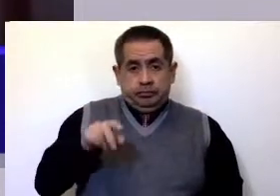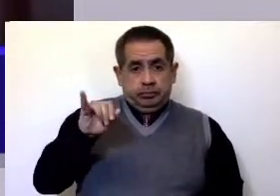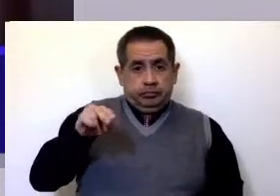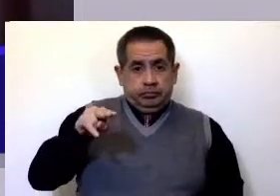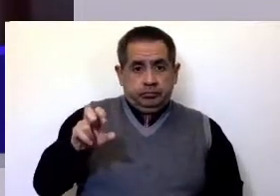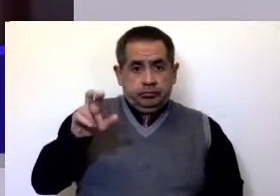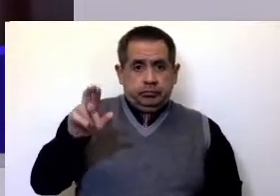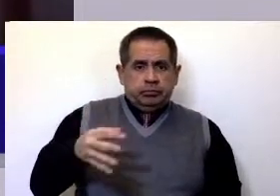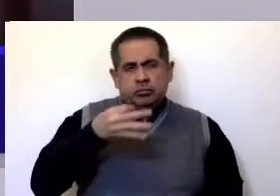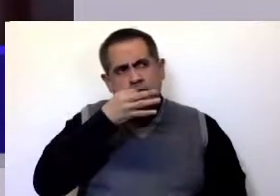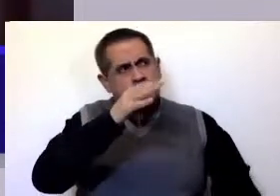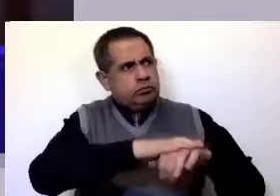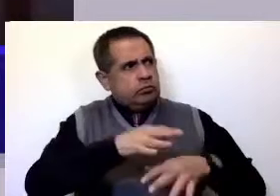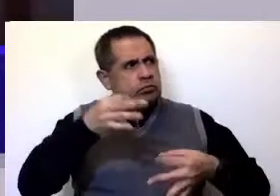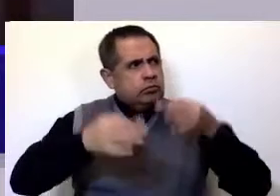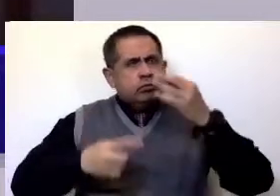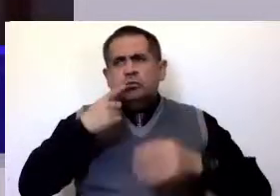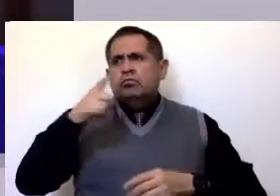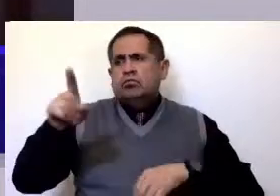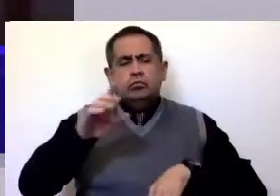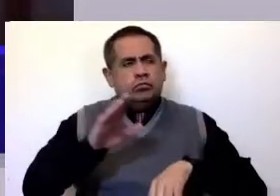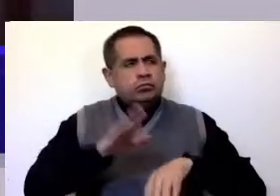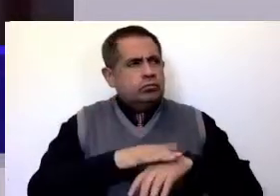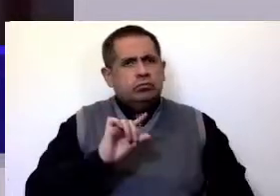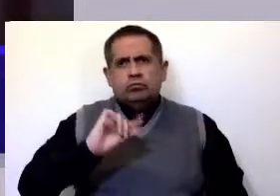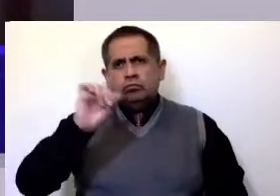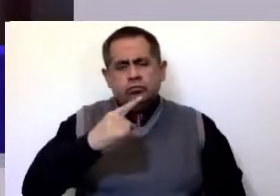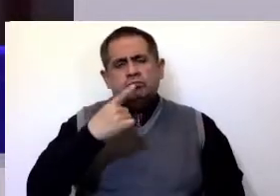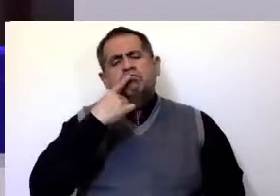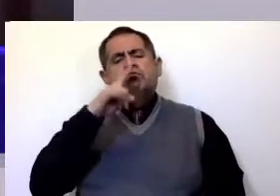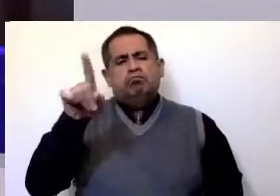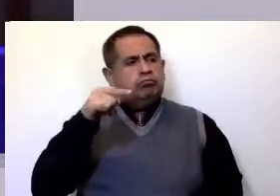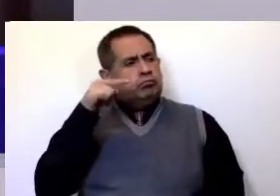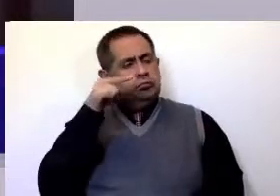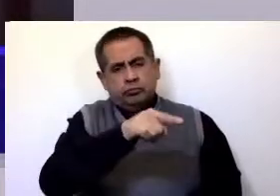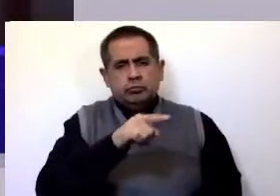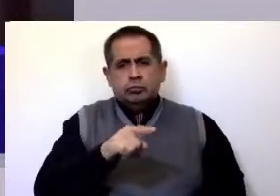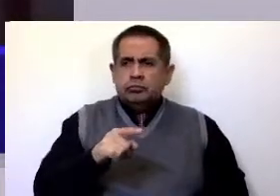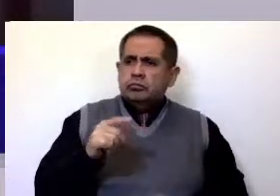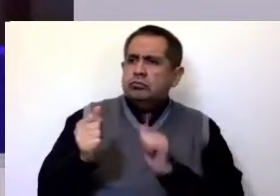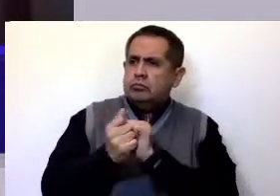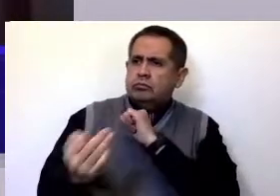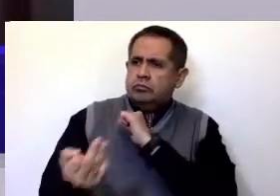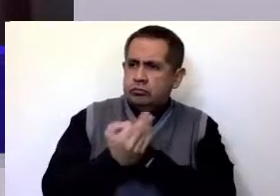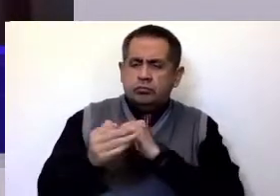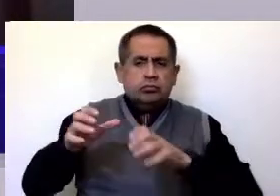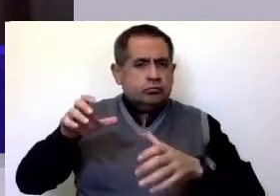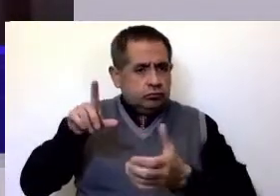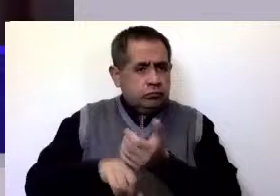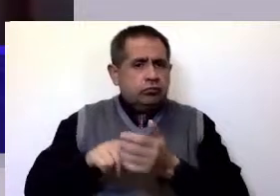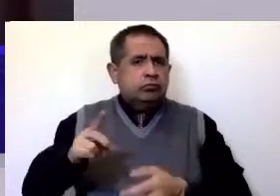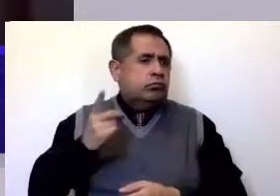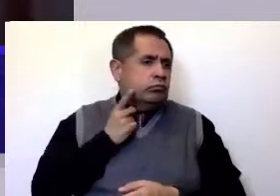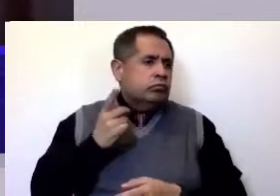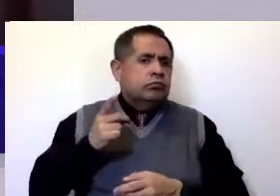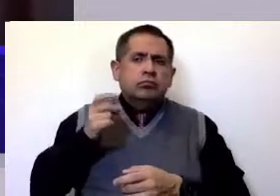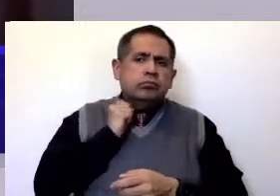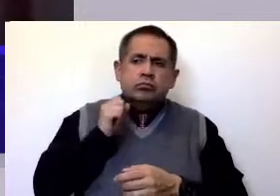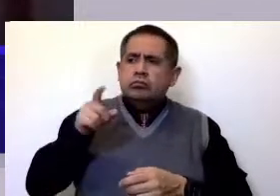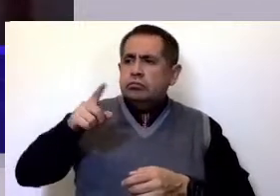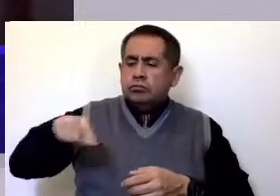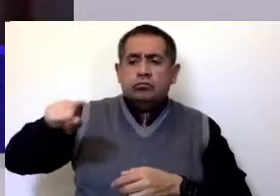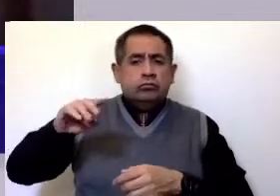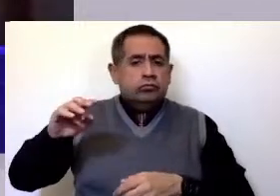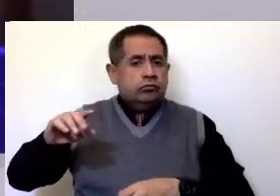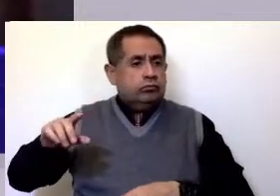un juicio de amparo en contra de las diversas autoridades entre ellas el poder legislativo y ejecutivo federal así como directivos